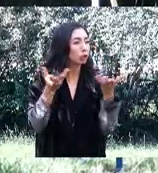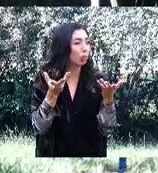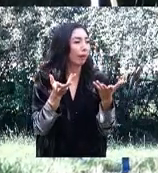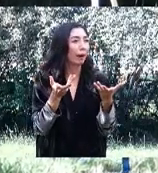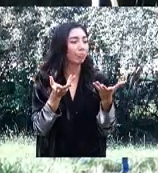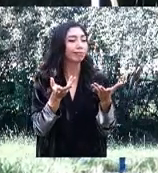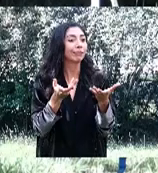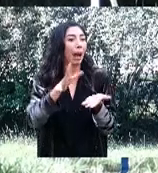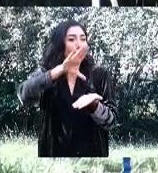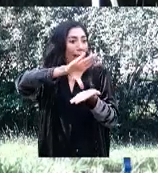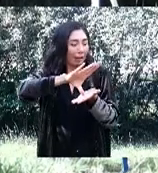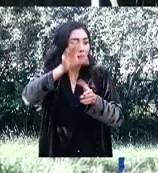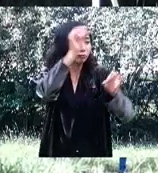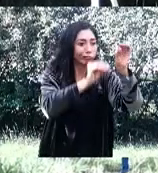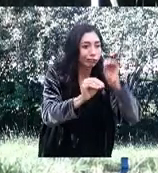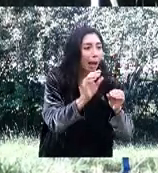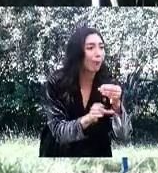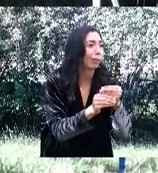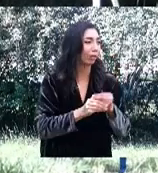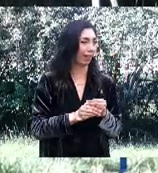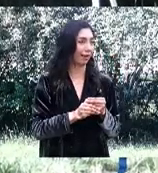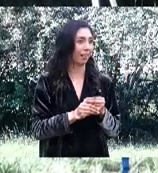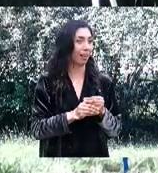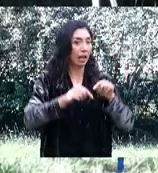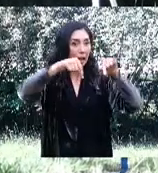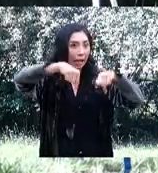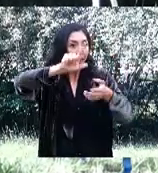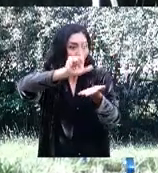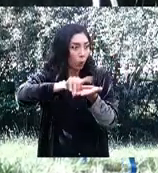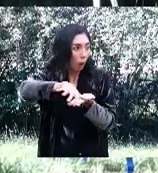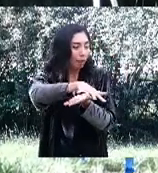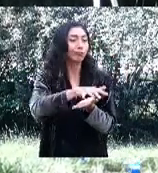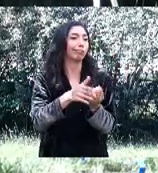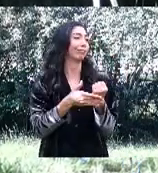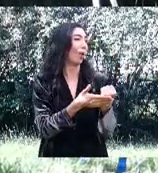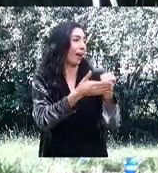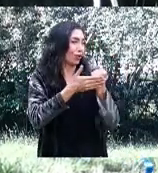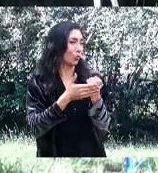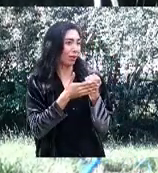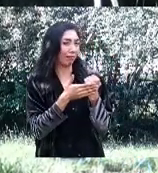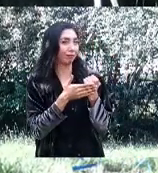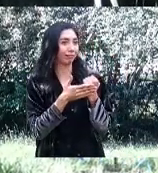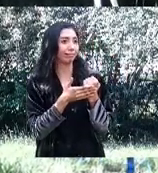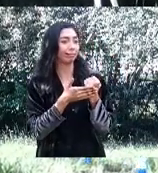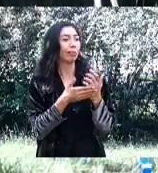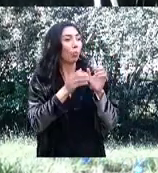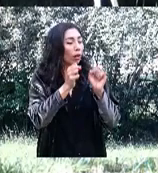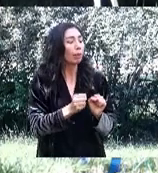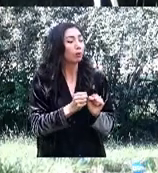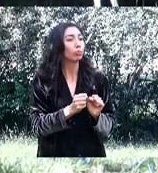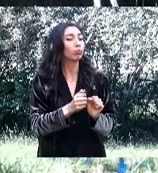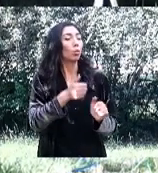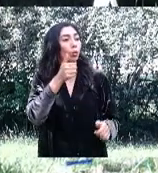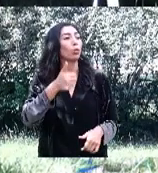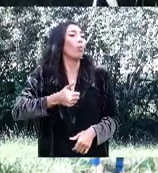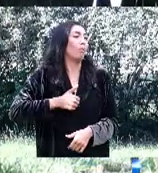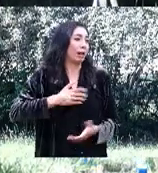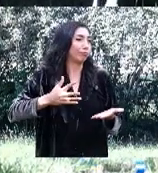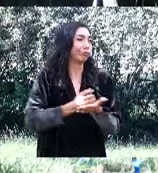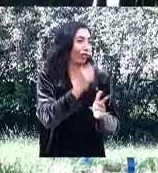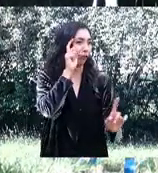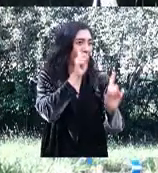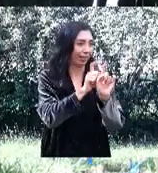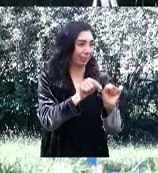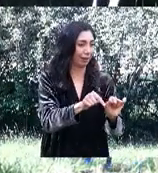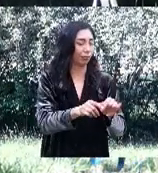sentido del país y este es un lugar que nos ayuda justamente y nos acerca a poder cumplir con ese propósito y lo que